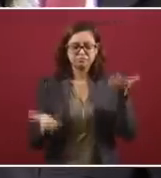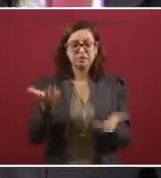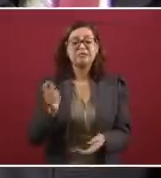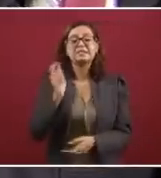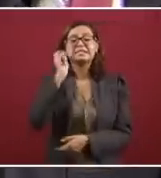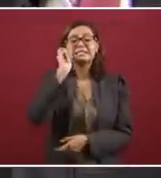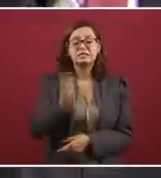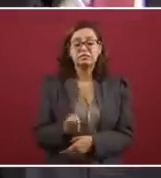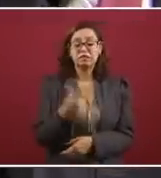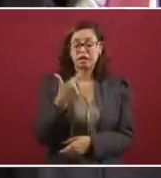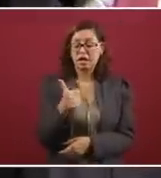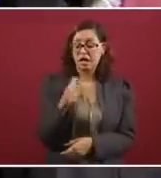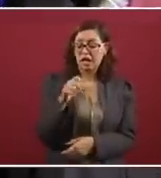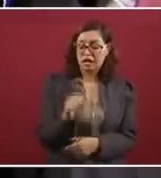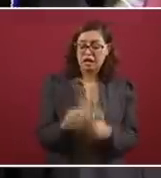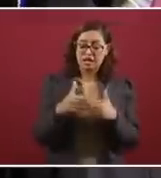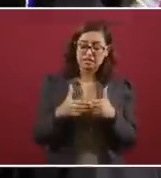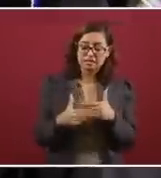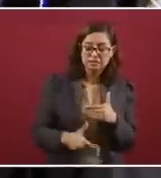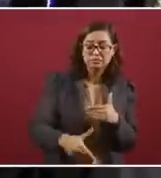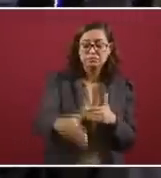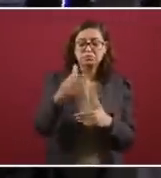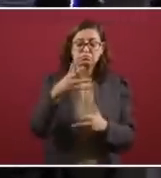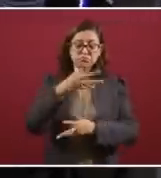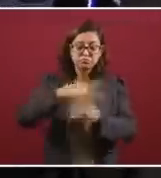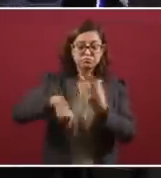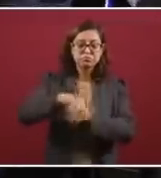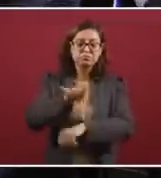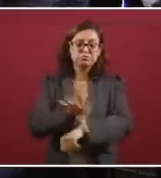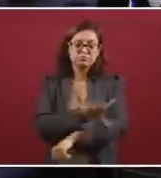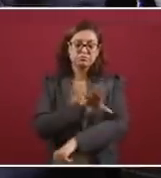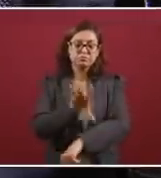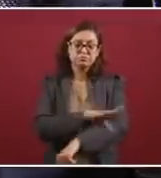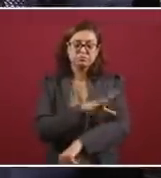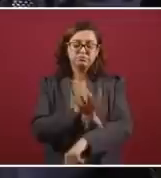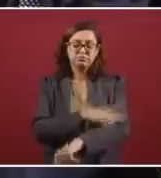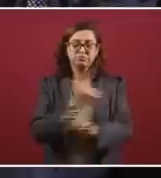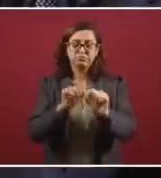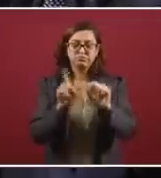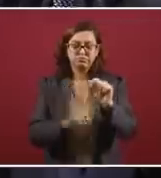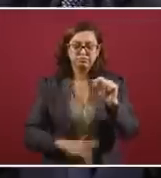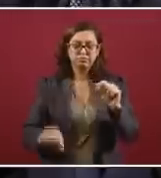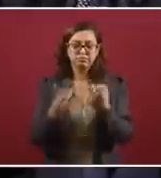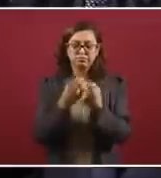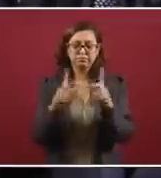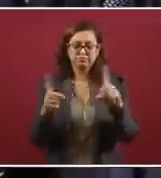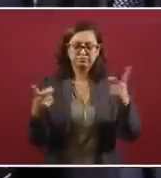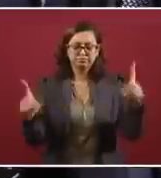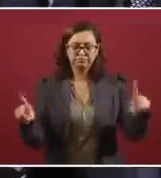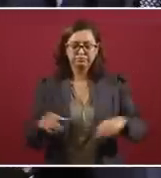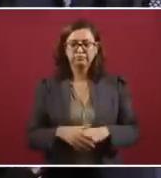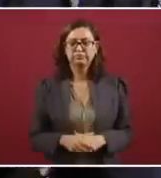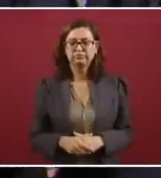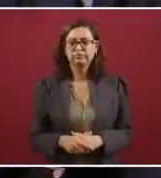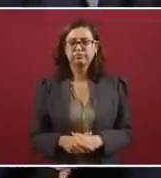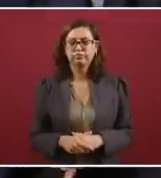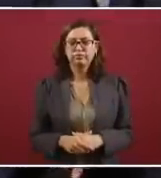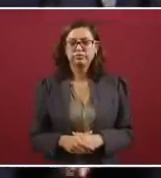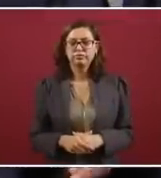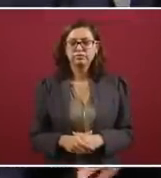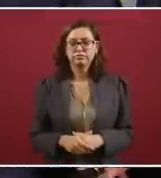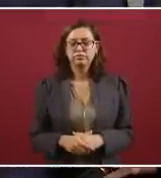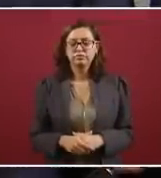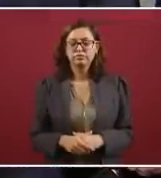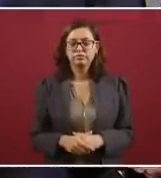natural para la generación de electricidad y el desarrollo del país. El acuerdo permitirá a la CFE,